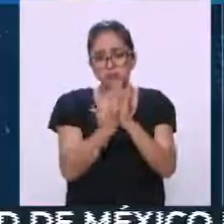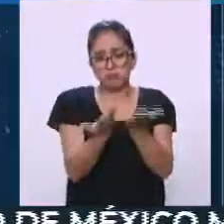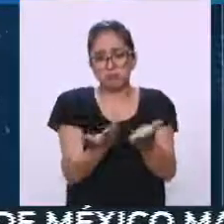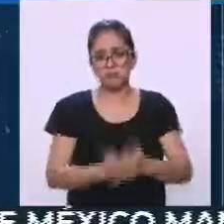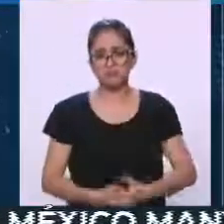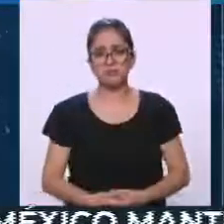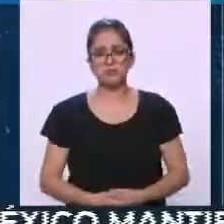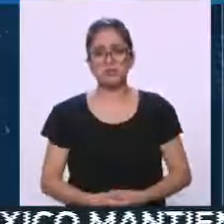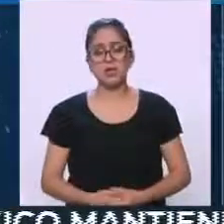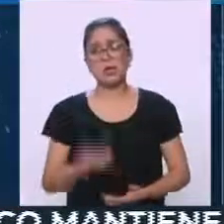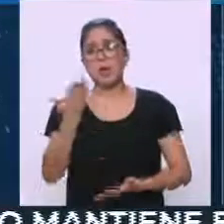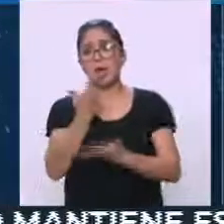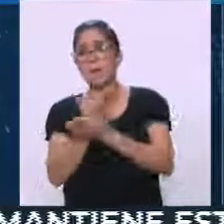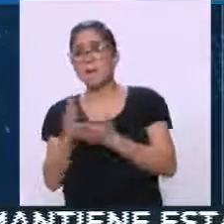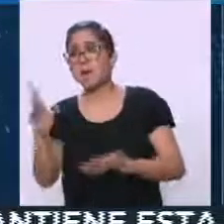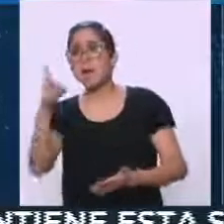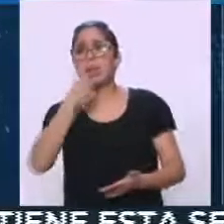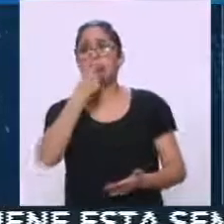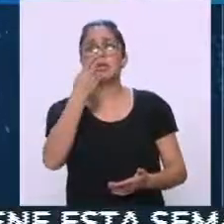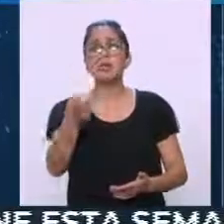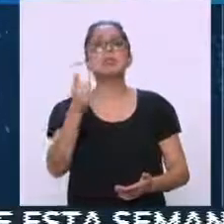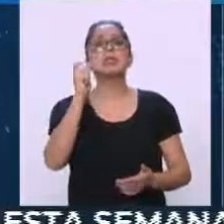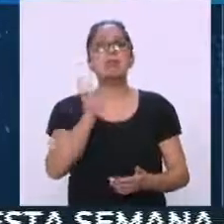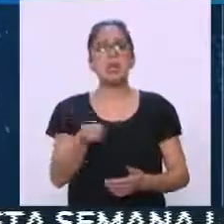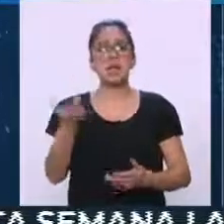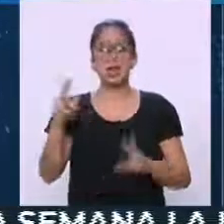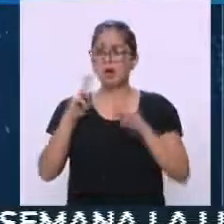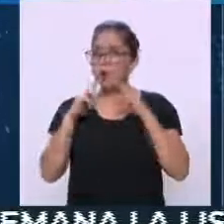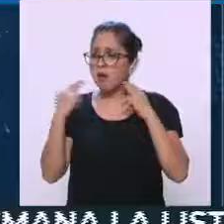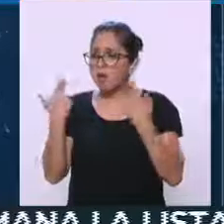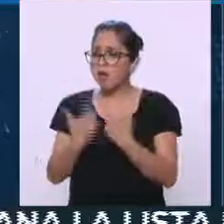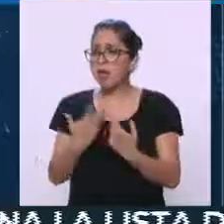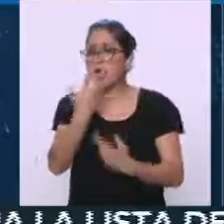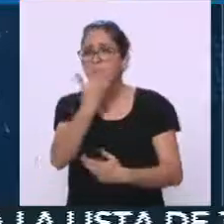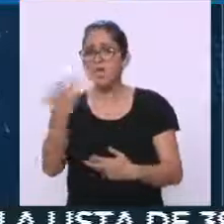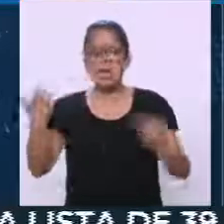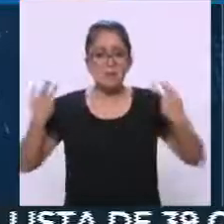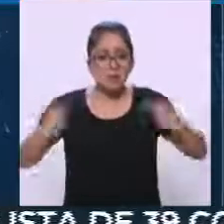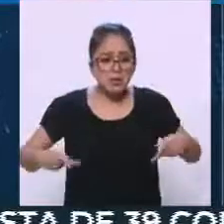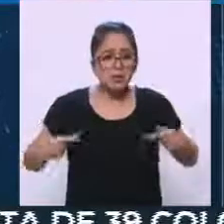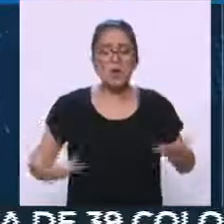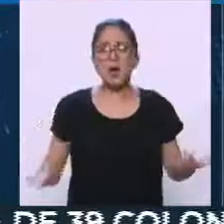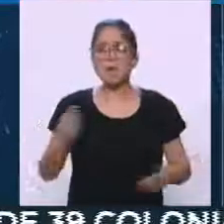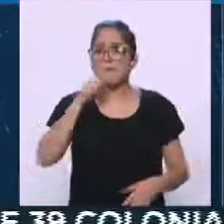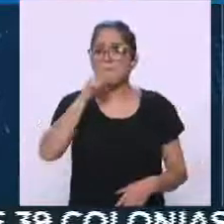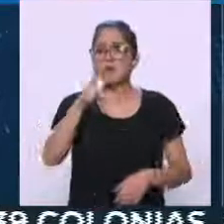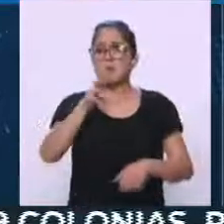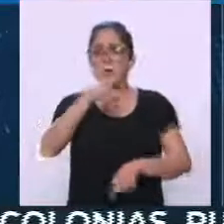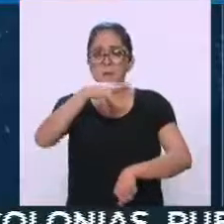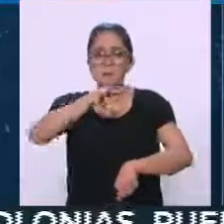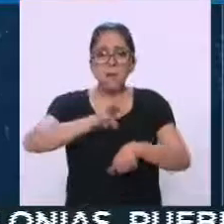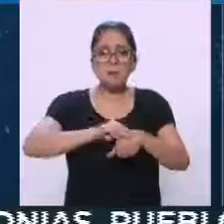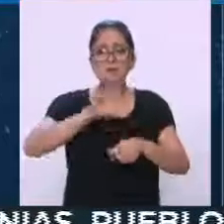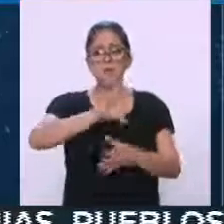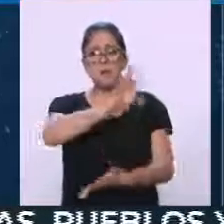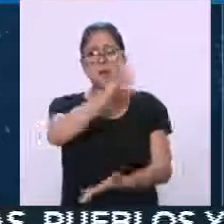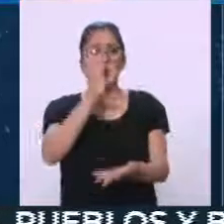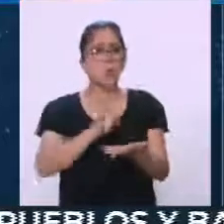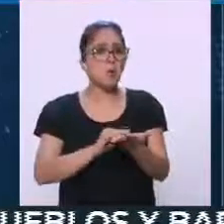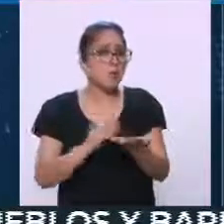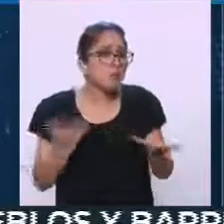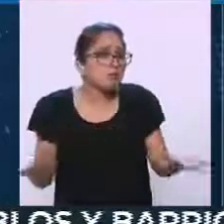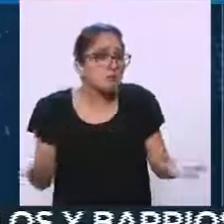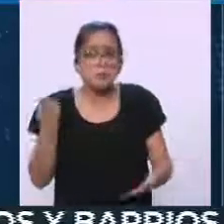de 500 personas, permiten bodas. Bodas de miles de personas, ¿no? Pero si una persona lo toman sin